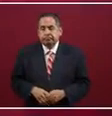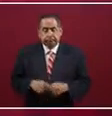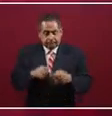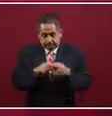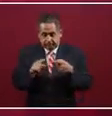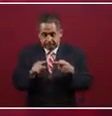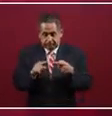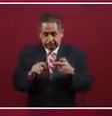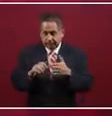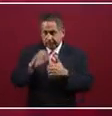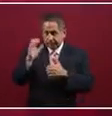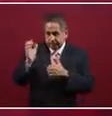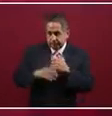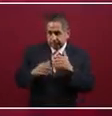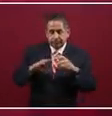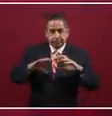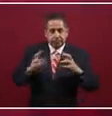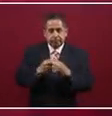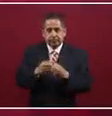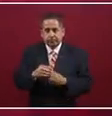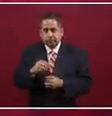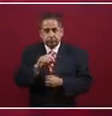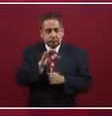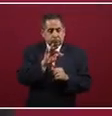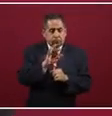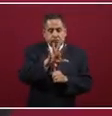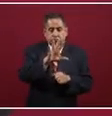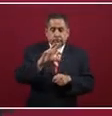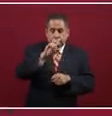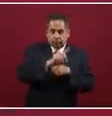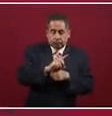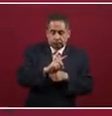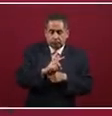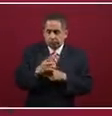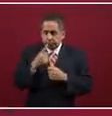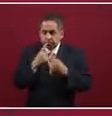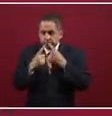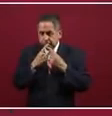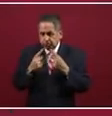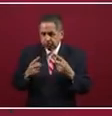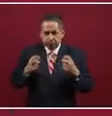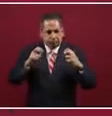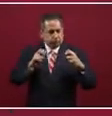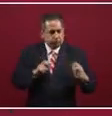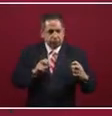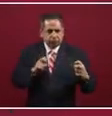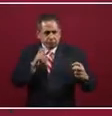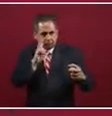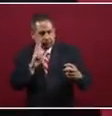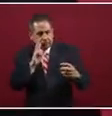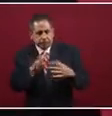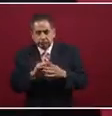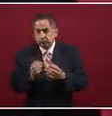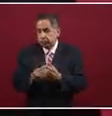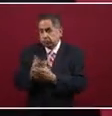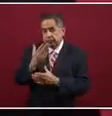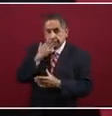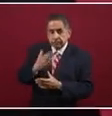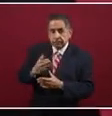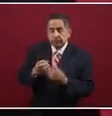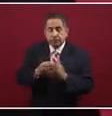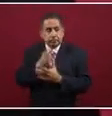concluidas y anunciadas en un periodo de 90. Entonces, a los 45 días tenemos que sentar las partes y decir, bueno, ¿tuvo éxito o no tuvo